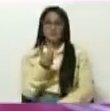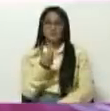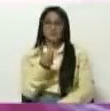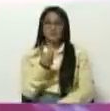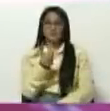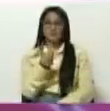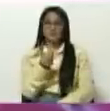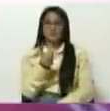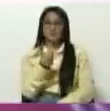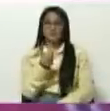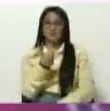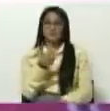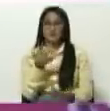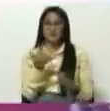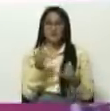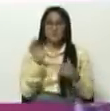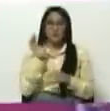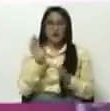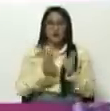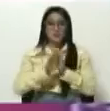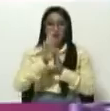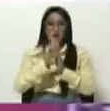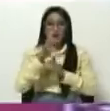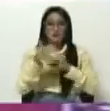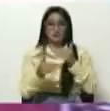al ritmo de un país en progreso,